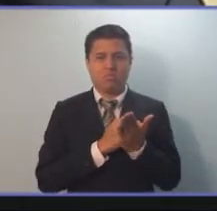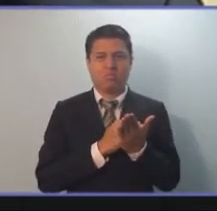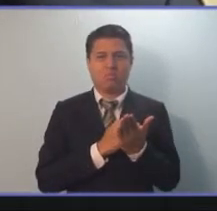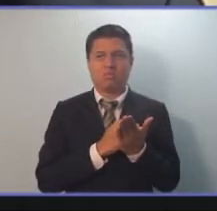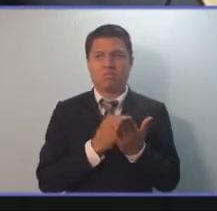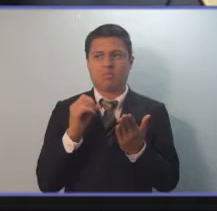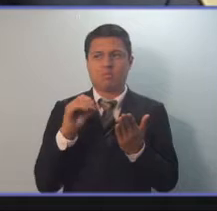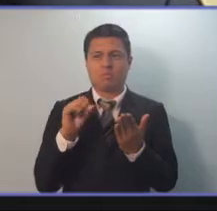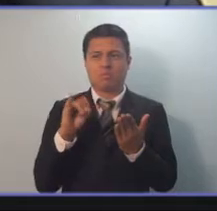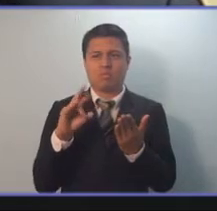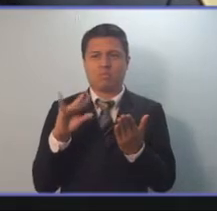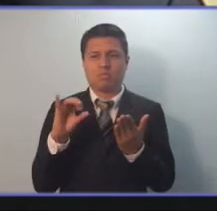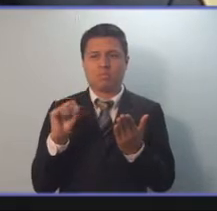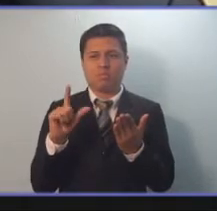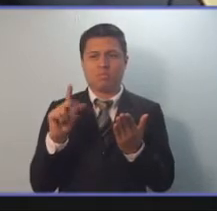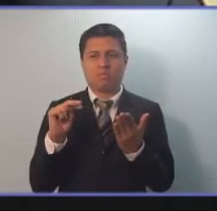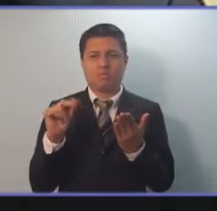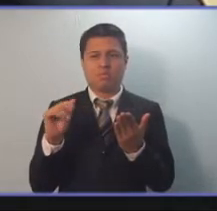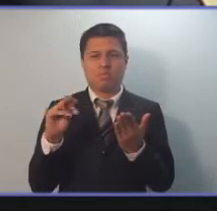Osiris Luna Mesa,